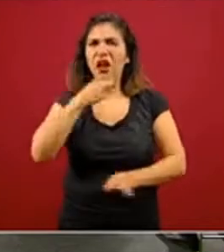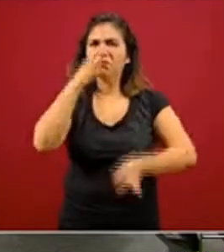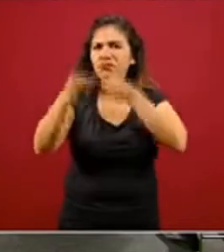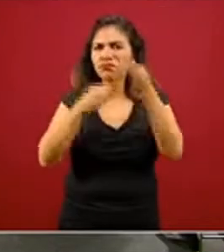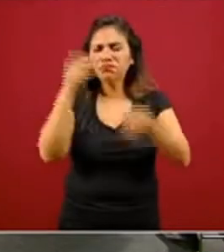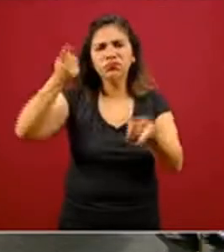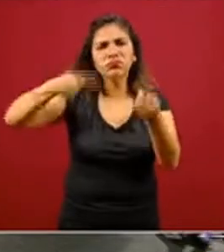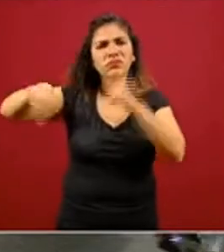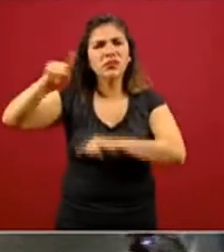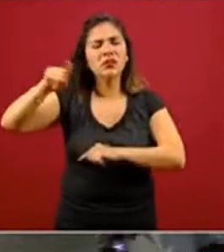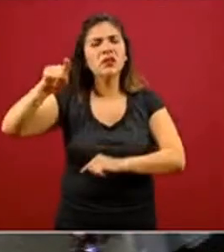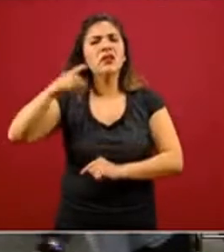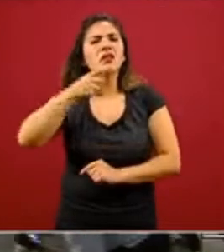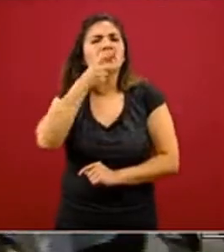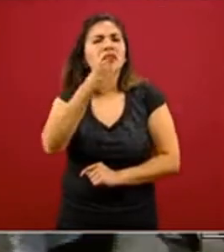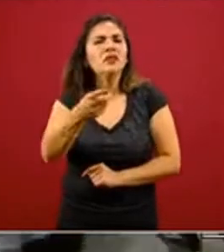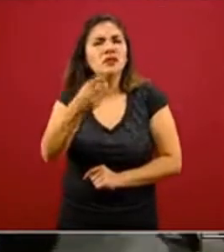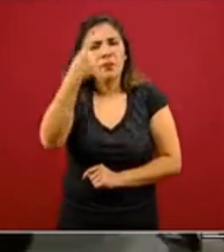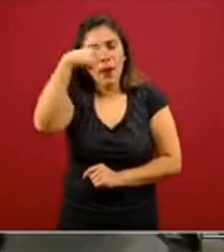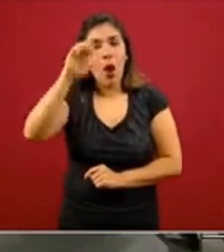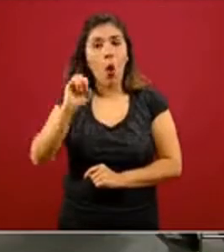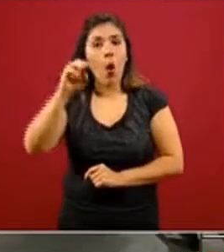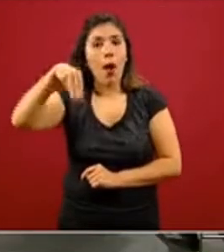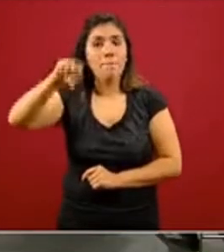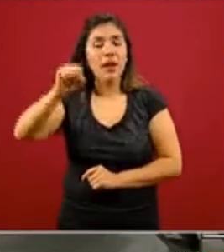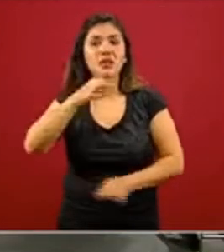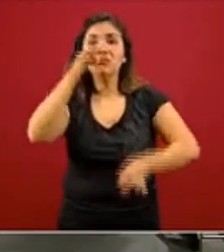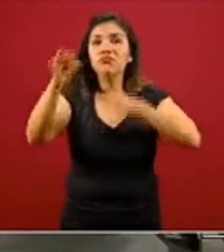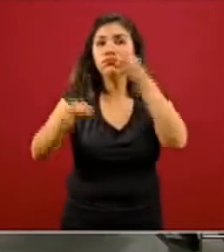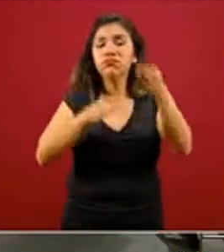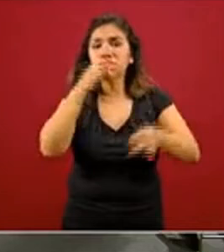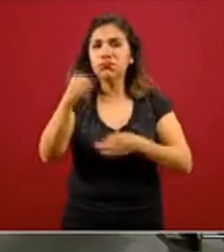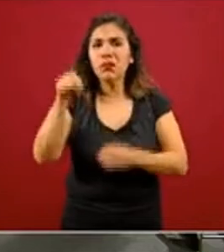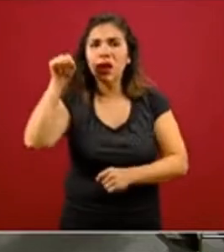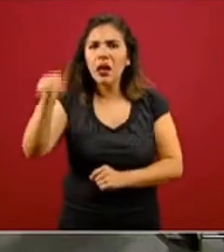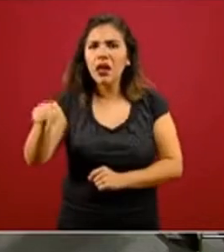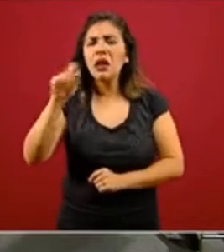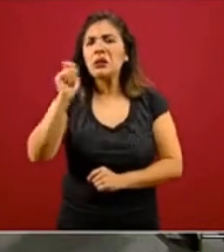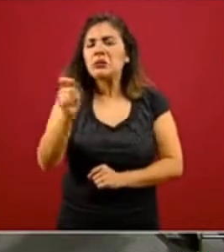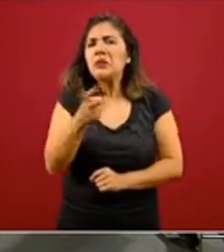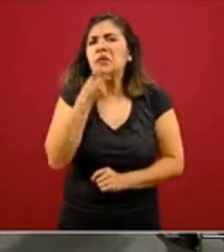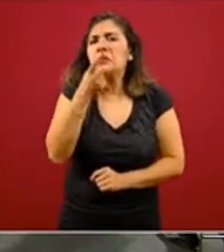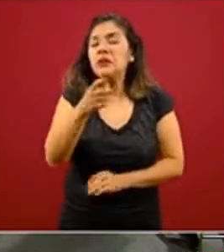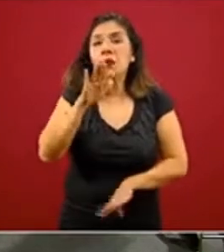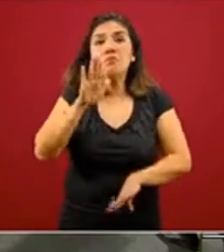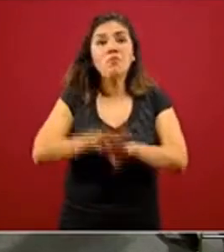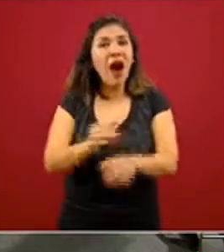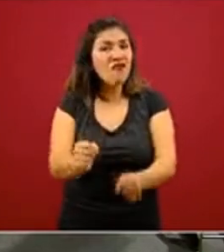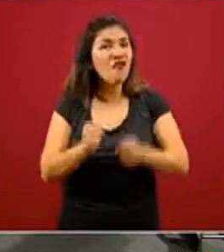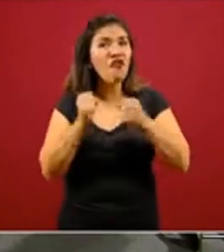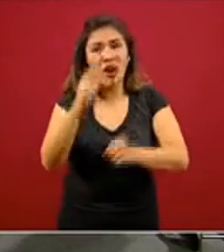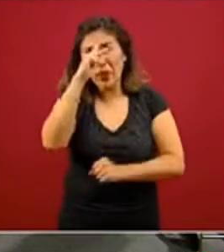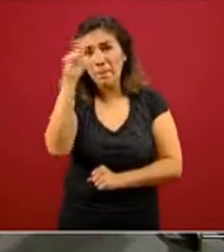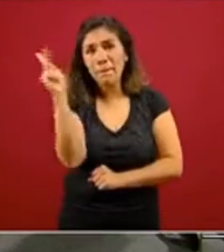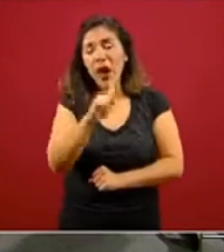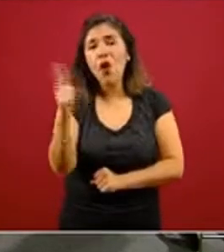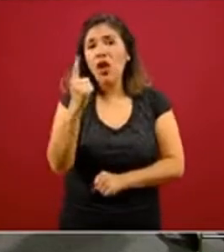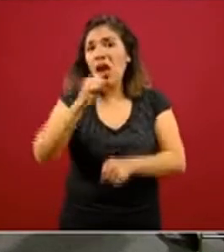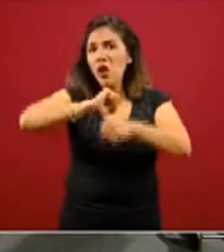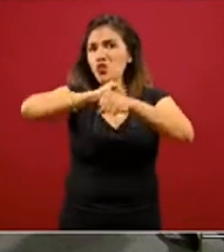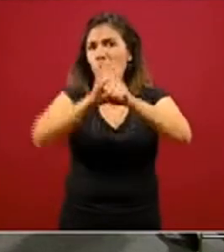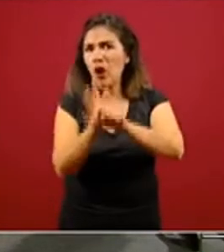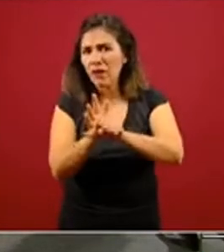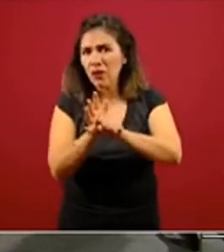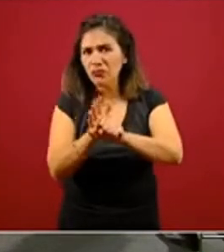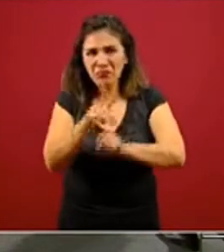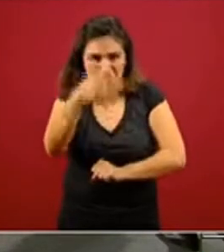Organización Mundial de la Salud, que según esto es más mortífero que el coronavirus. No